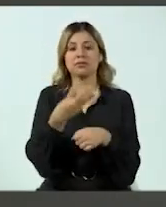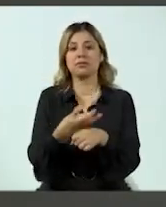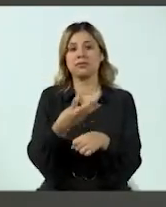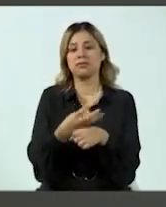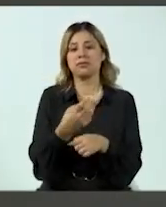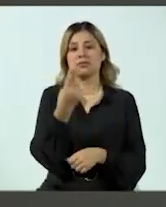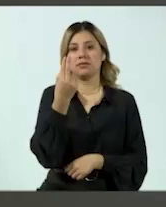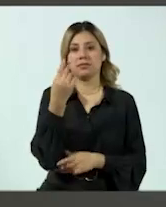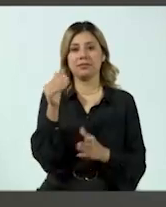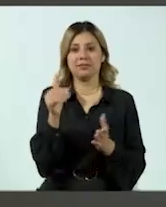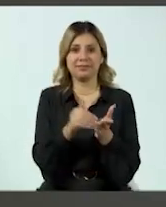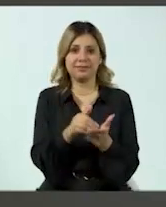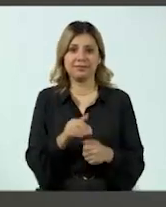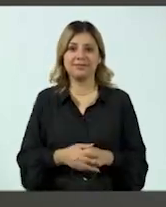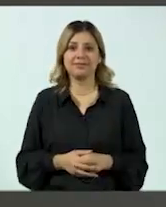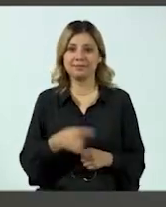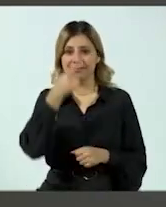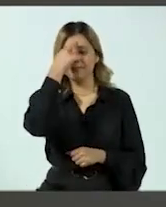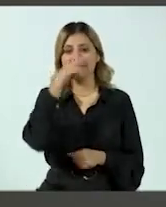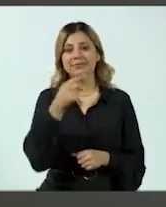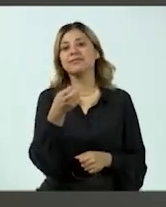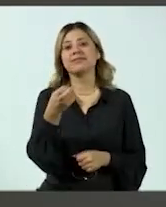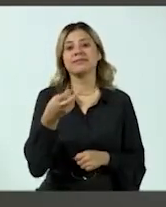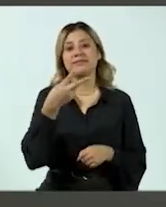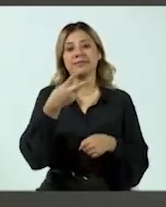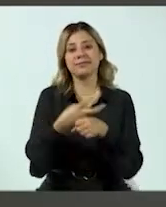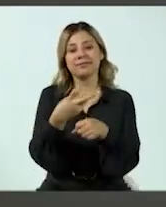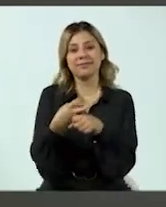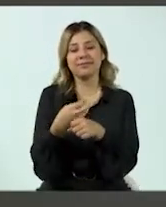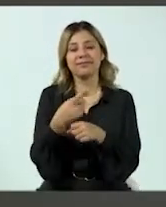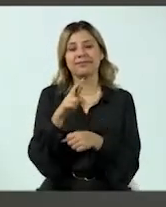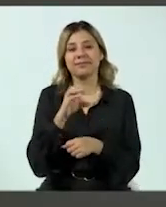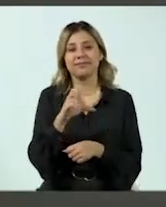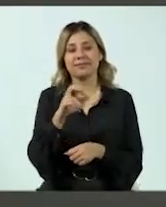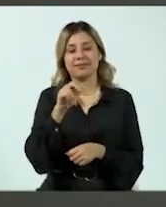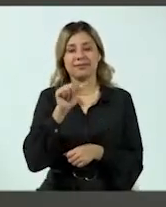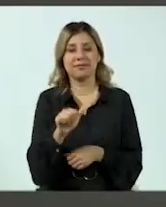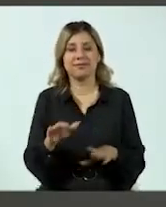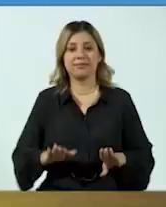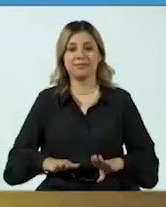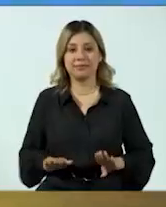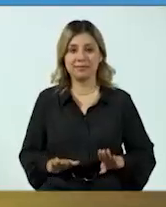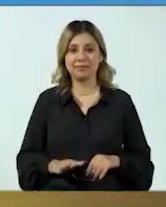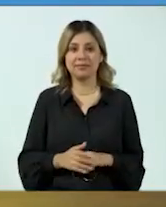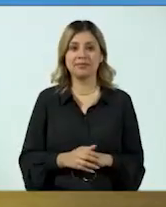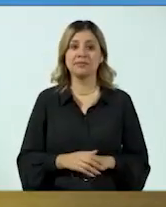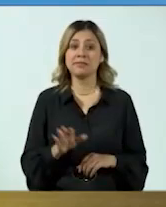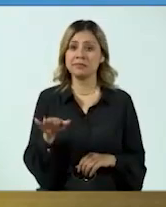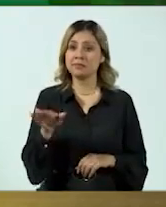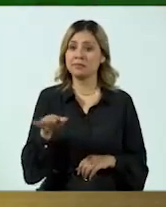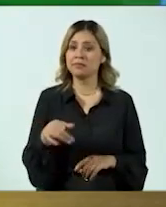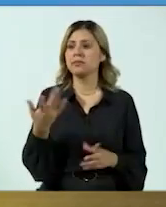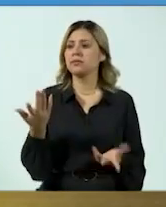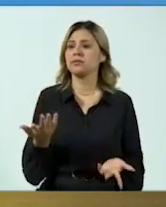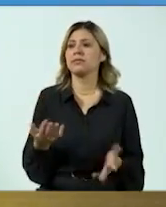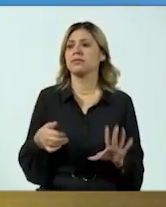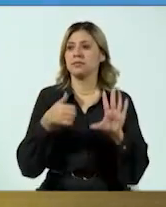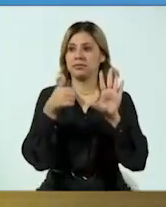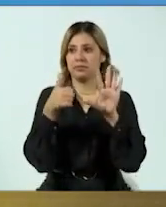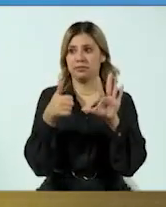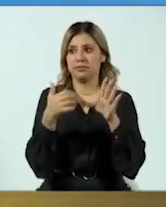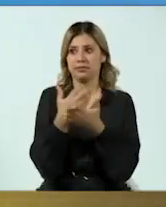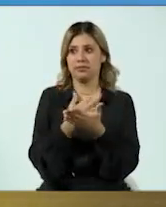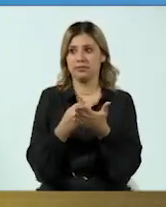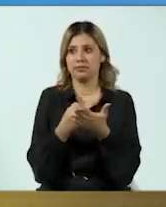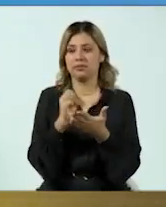25000 pes para esta segunda edición de recrea tiene talento estos ganadores serán en las seis categorías